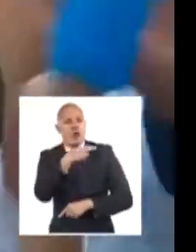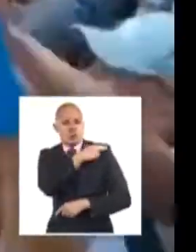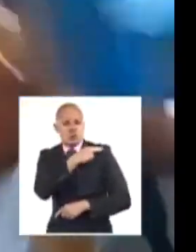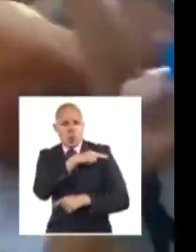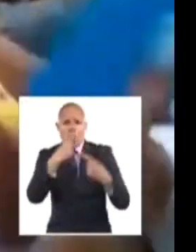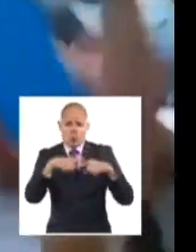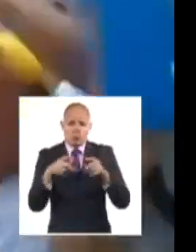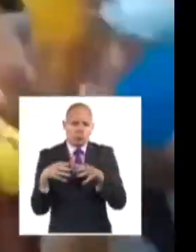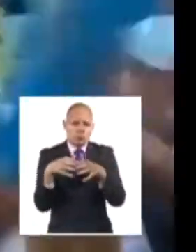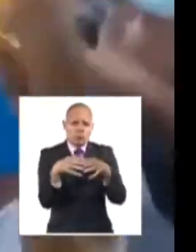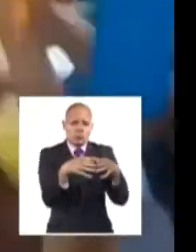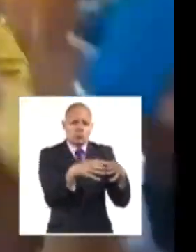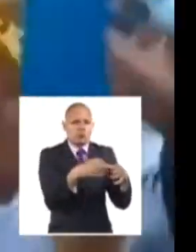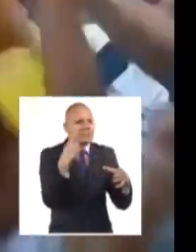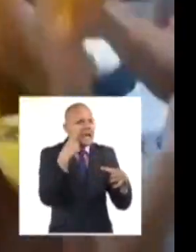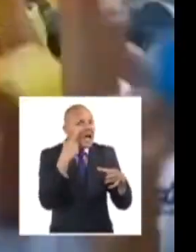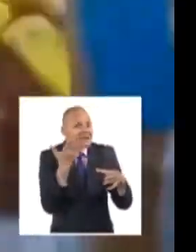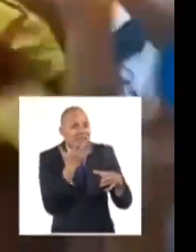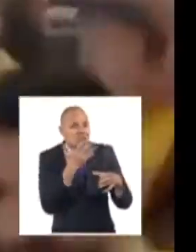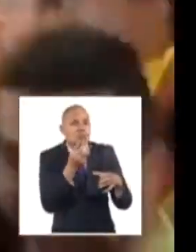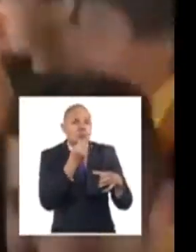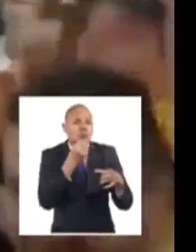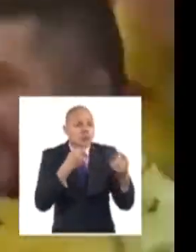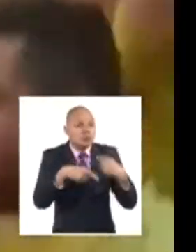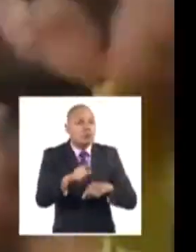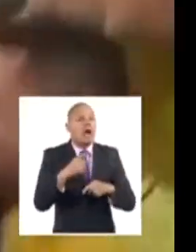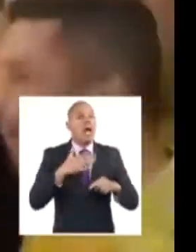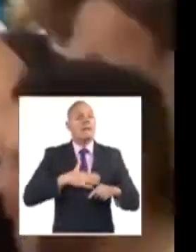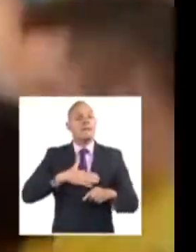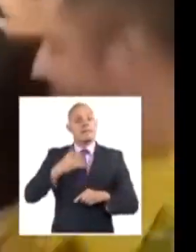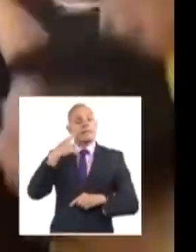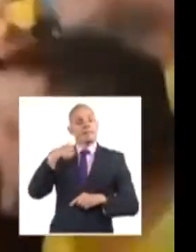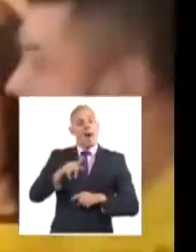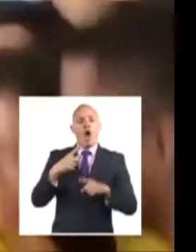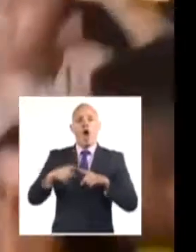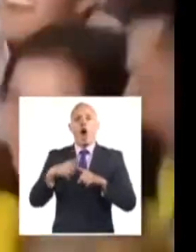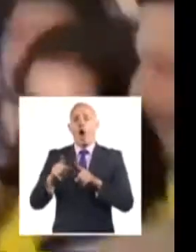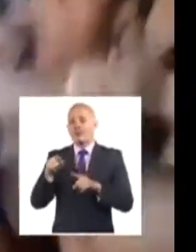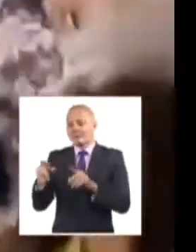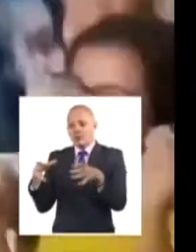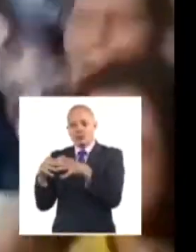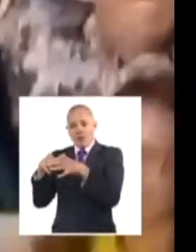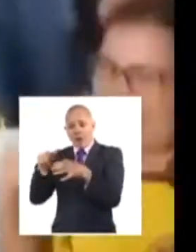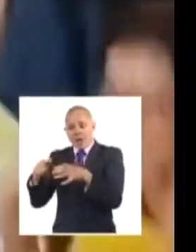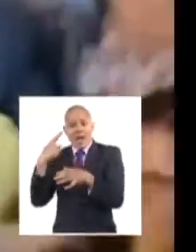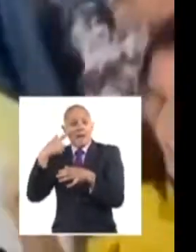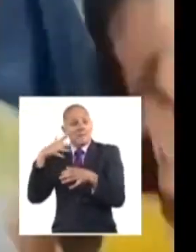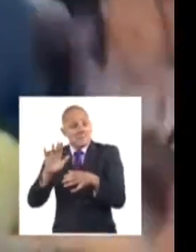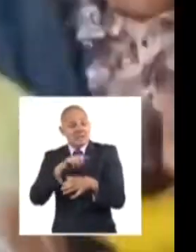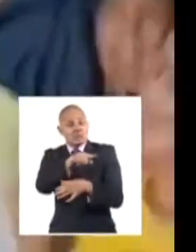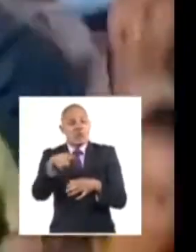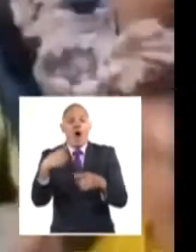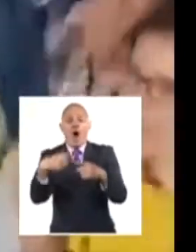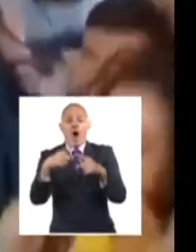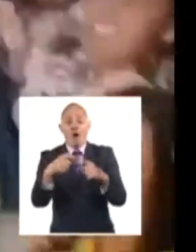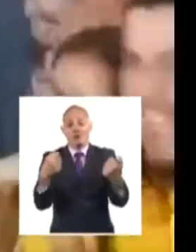296 legisladores y a la espera de que las fuerzas contrarias a petro se unan en torno a su candidatura